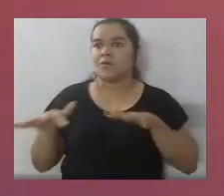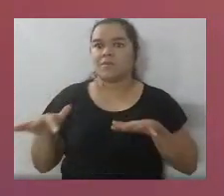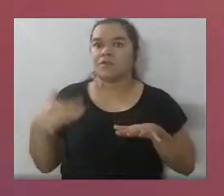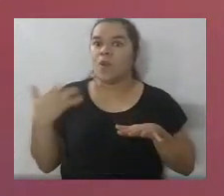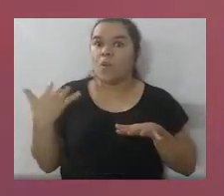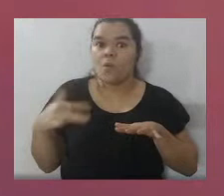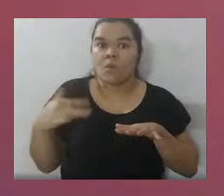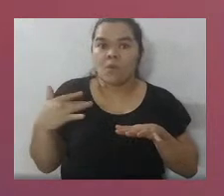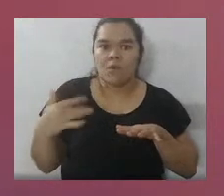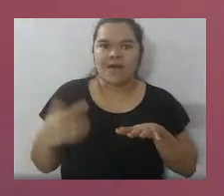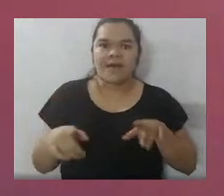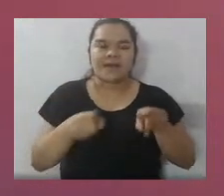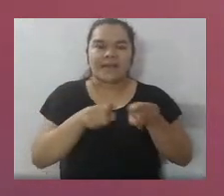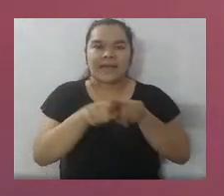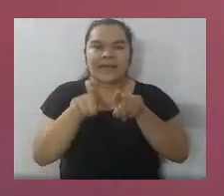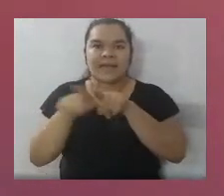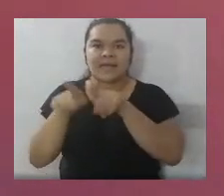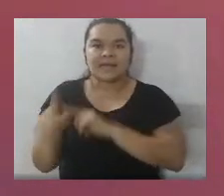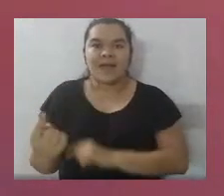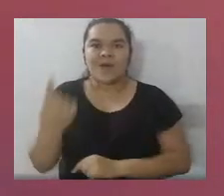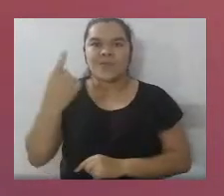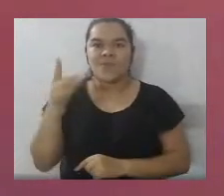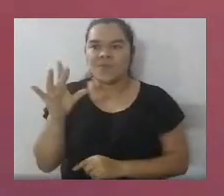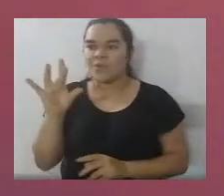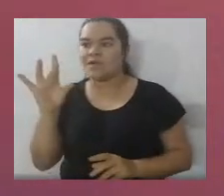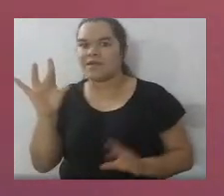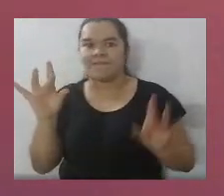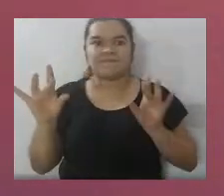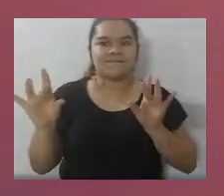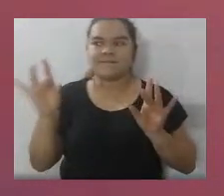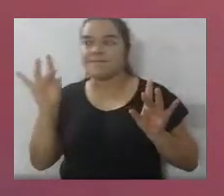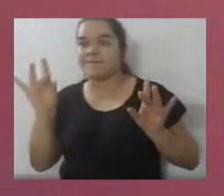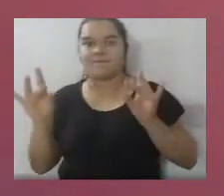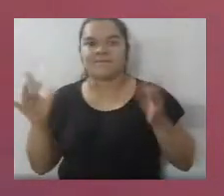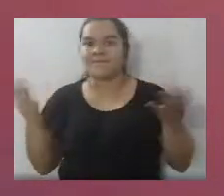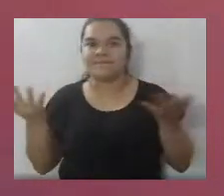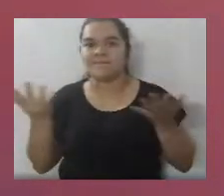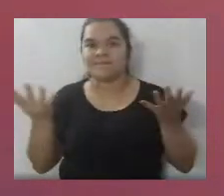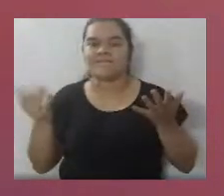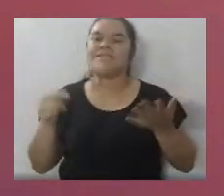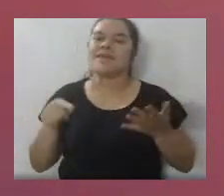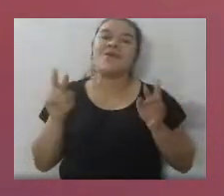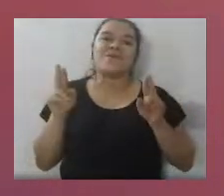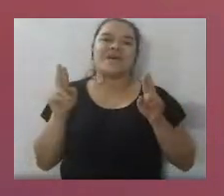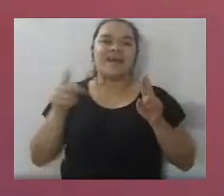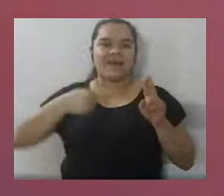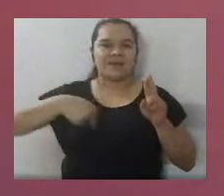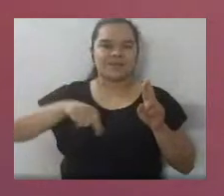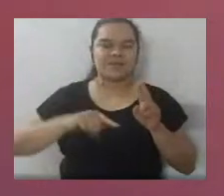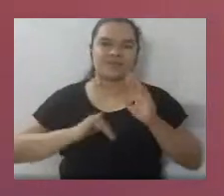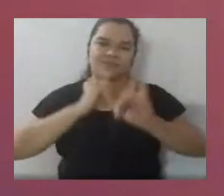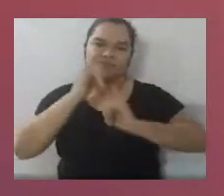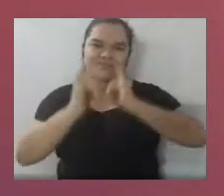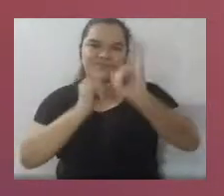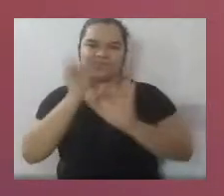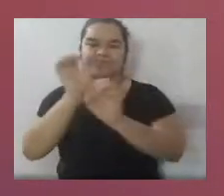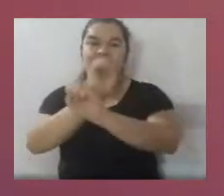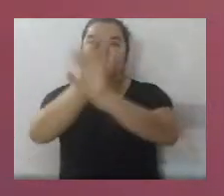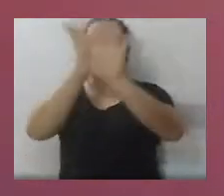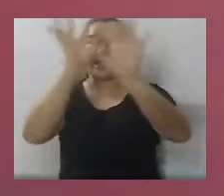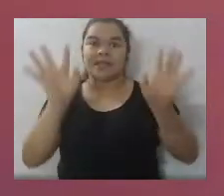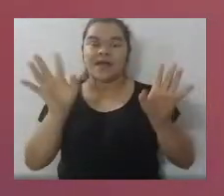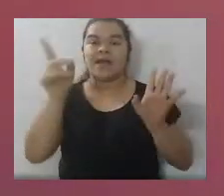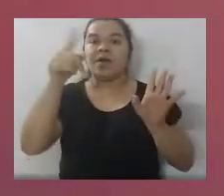decisión muy importante, y esperamos cumplir con las expectativas que deben tener en lo que es esta tarea